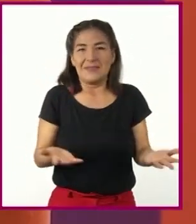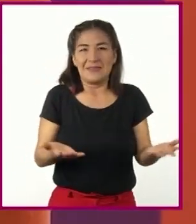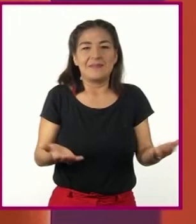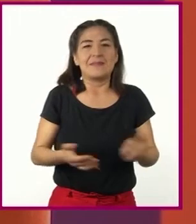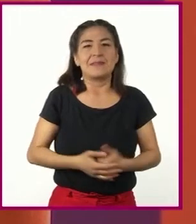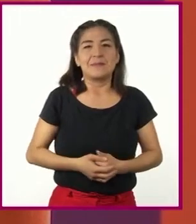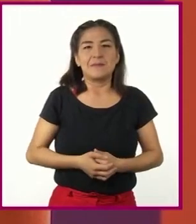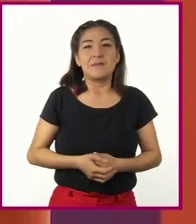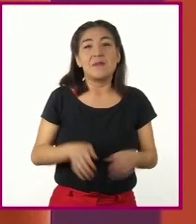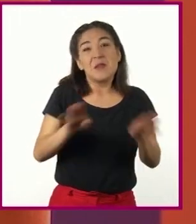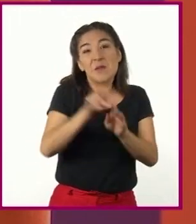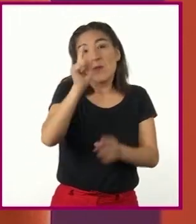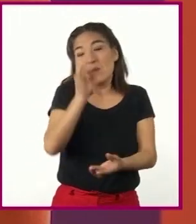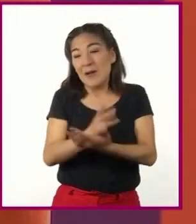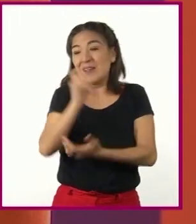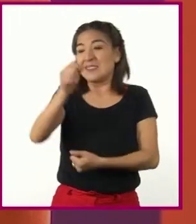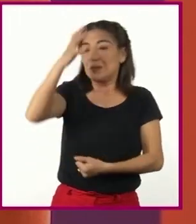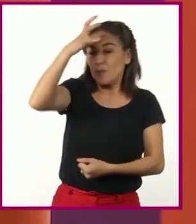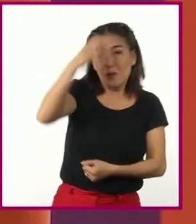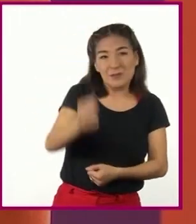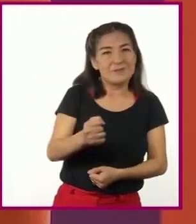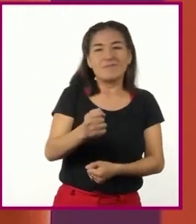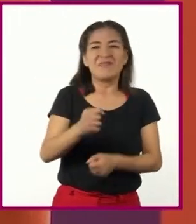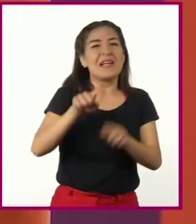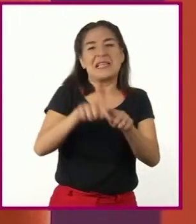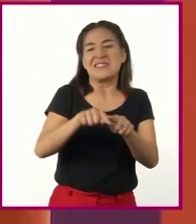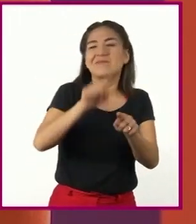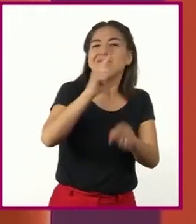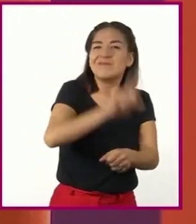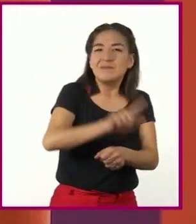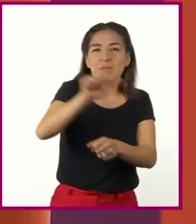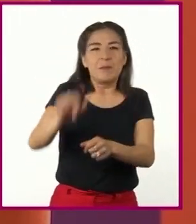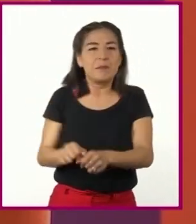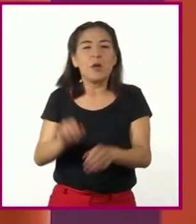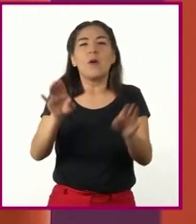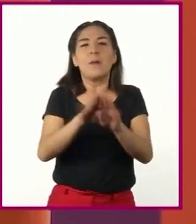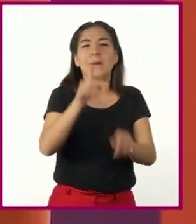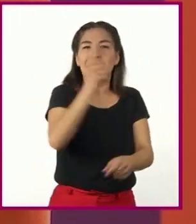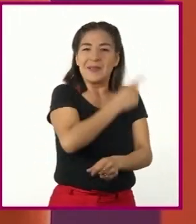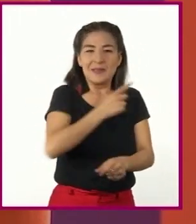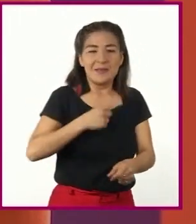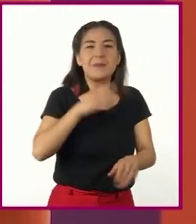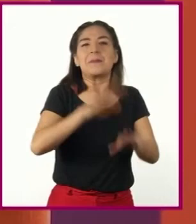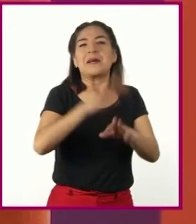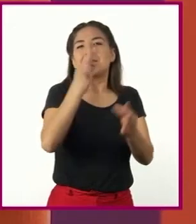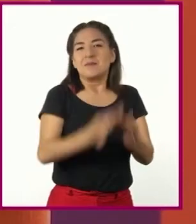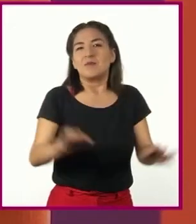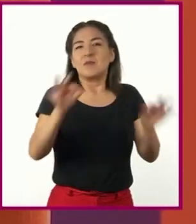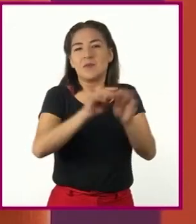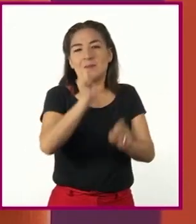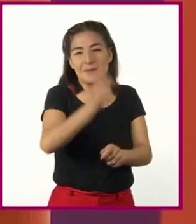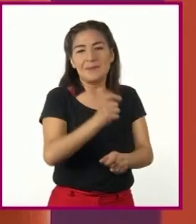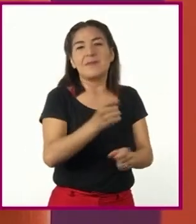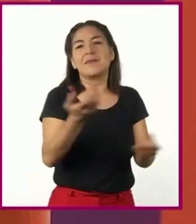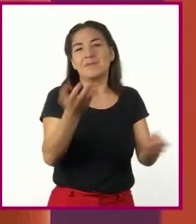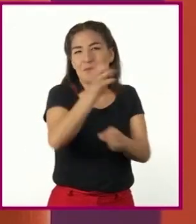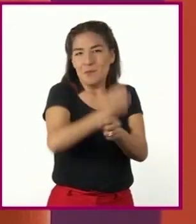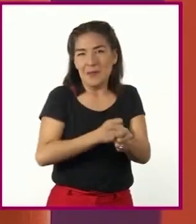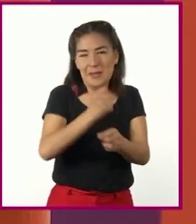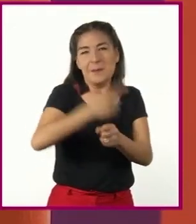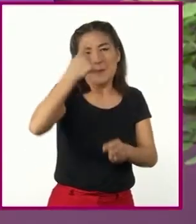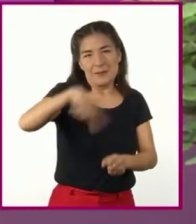tanto aprendiendo los conceptos que vendrían después y que serían muchísimo más significativos, me parece, para los alumnos.